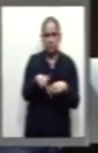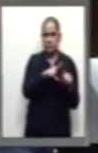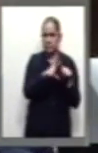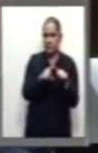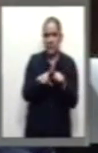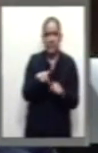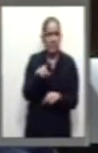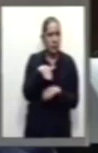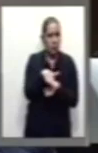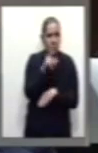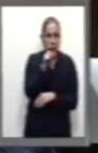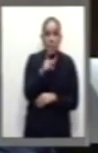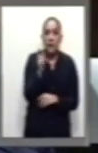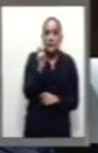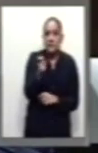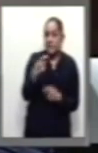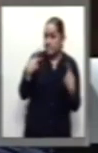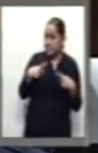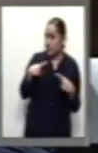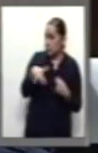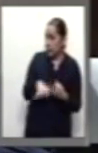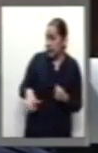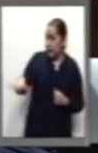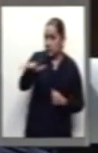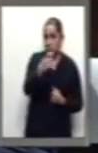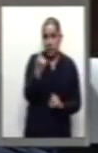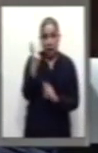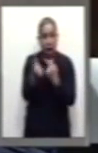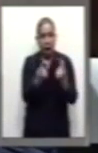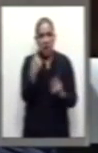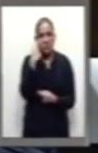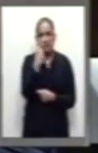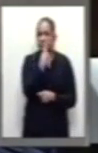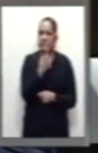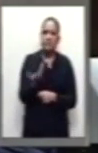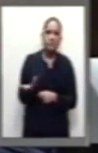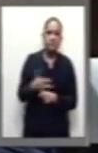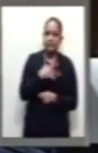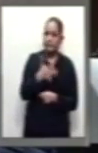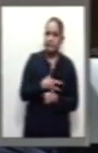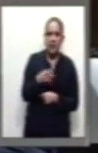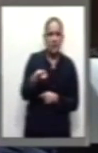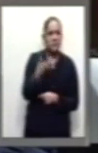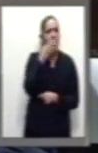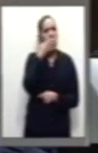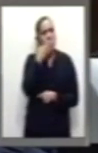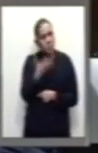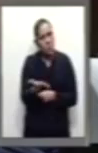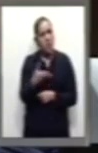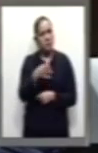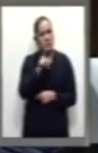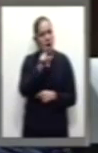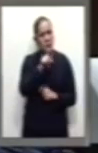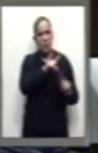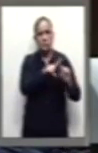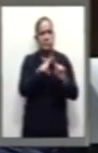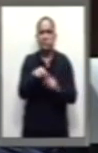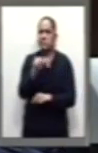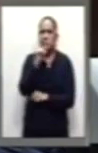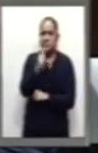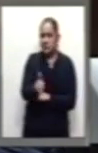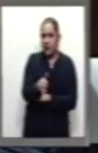vecinos inconformes con la mala calidad o la baja provisión del agua han tomado vías